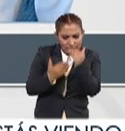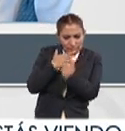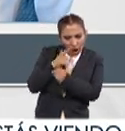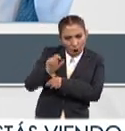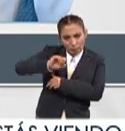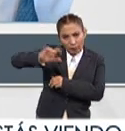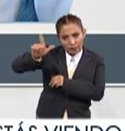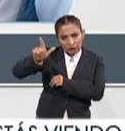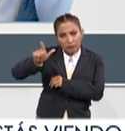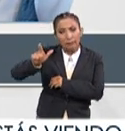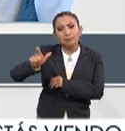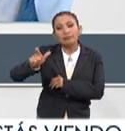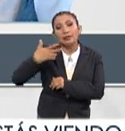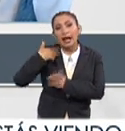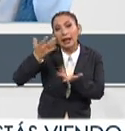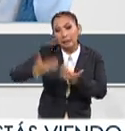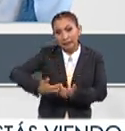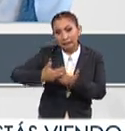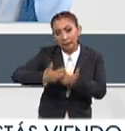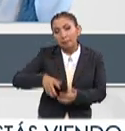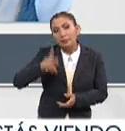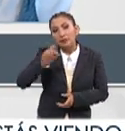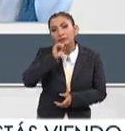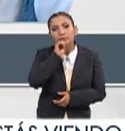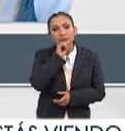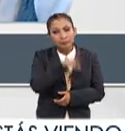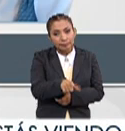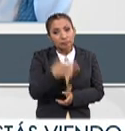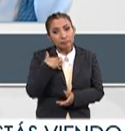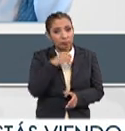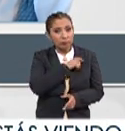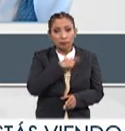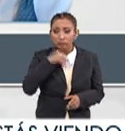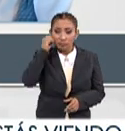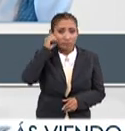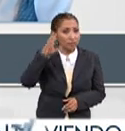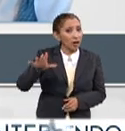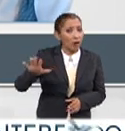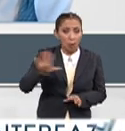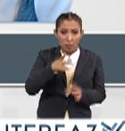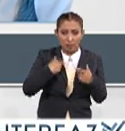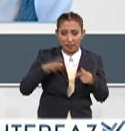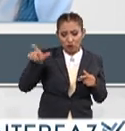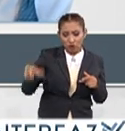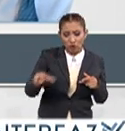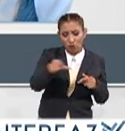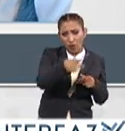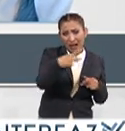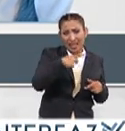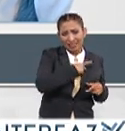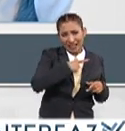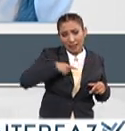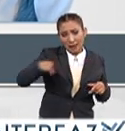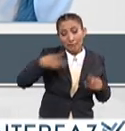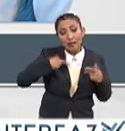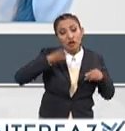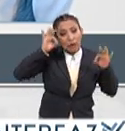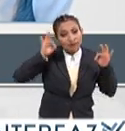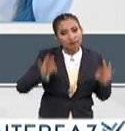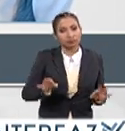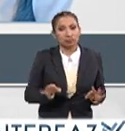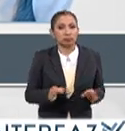mejor profesionalmente en las empresas, pero también sin olvidar que primordialmente como personas tienen que ser personas de